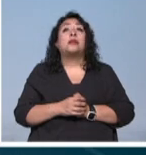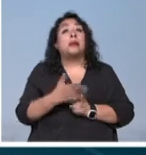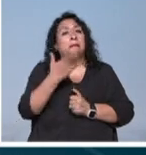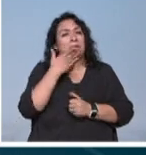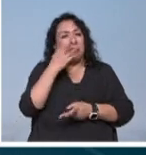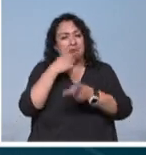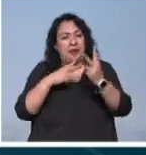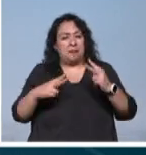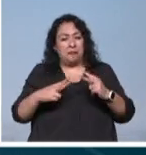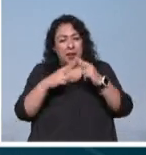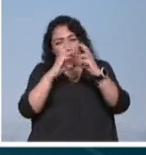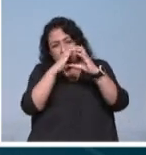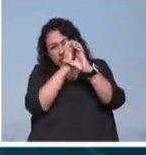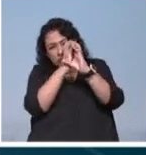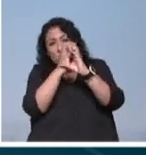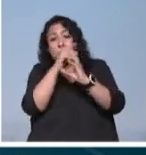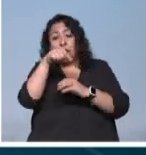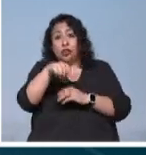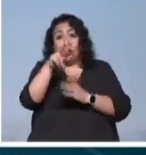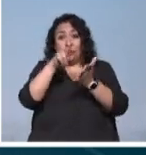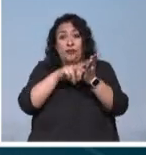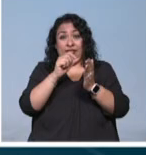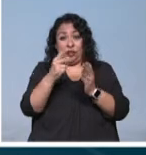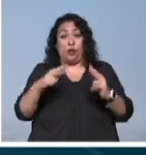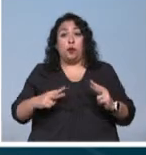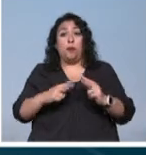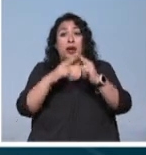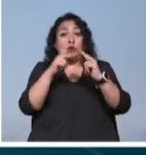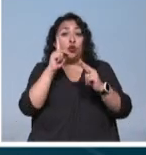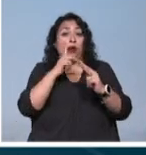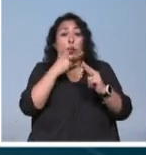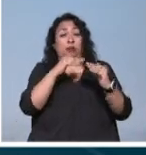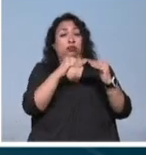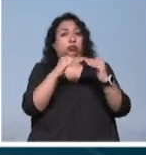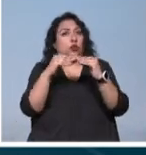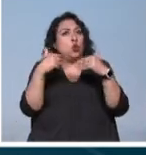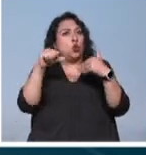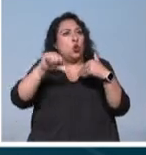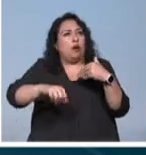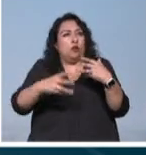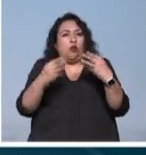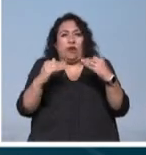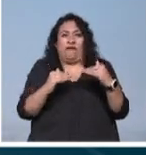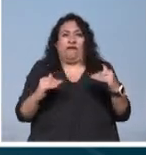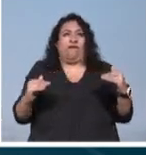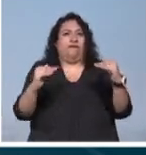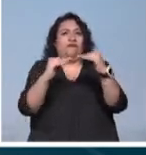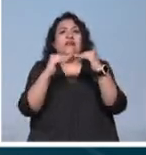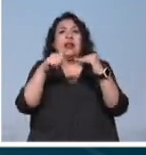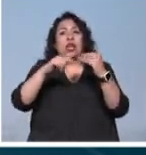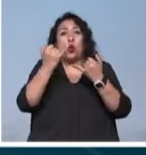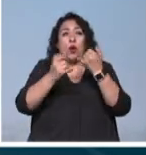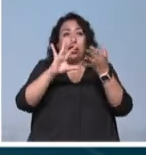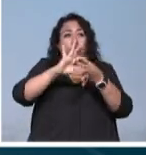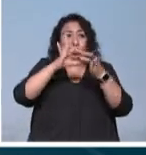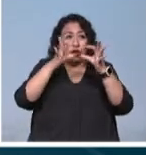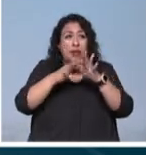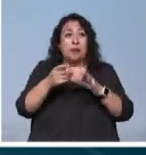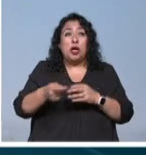Bienvenidos a Pariscopio. En París 2024, la igualdad de género brilla más que nunca en los Juegos Olímpicos. Estos van a